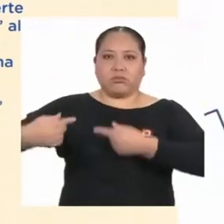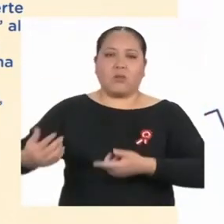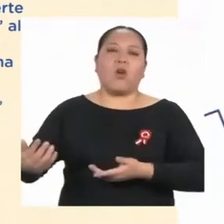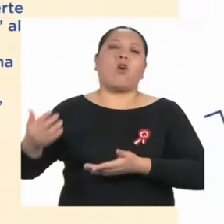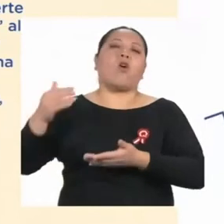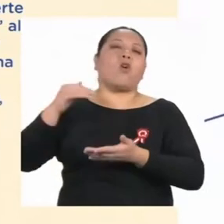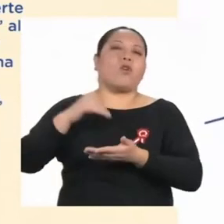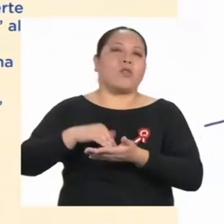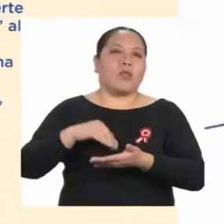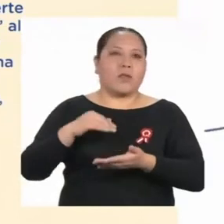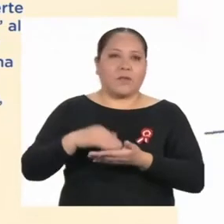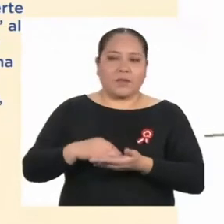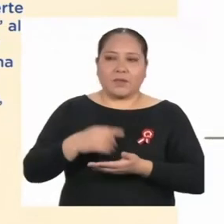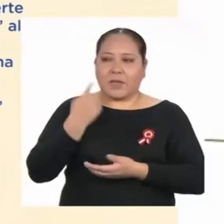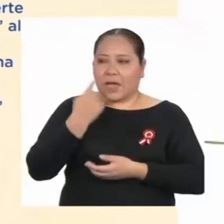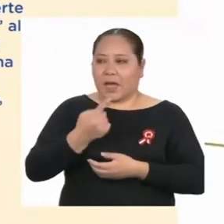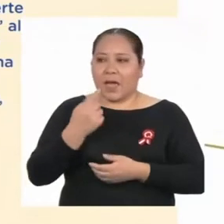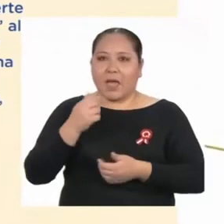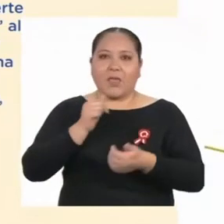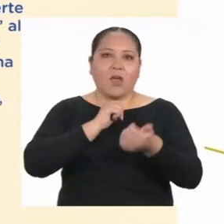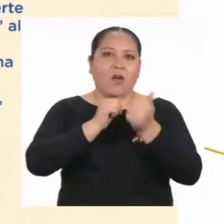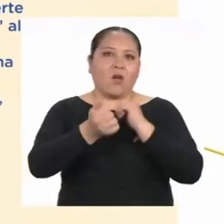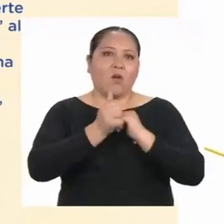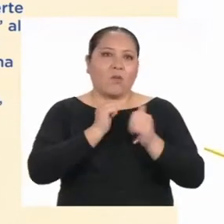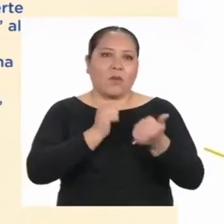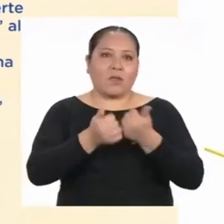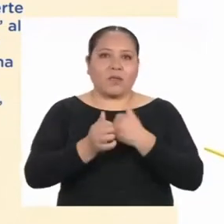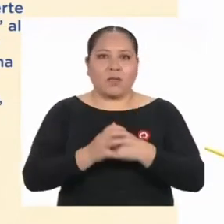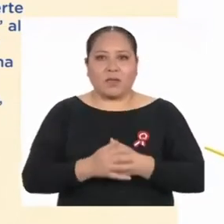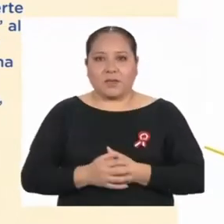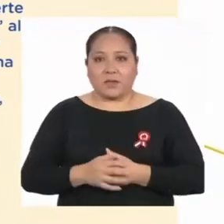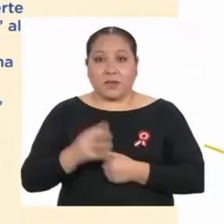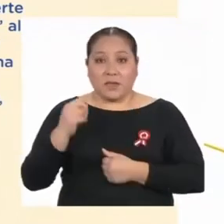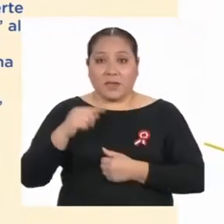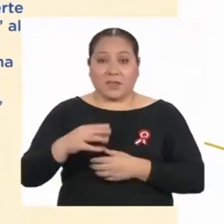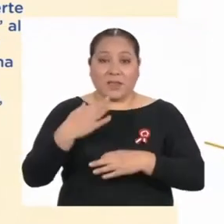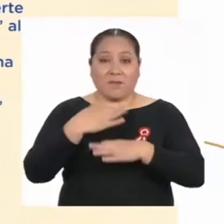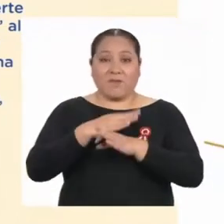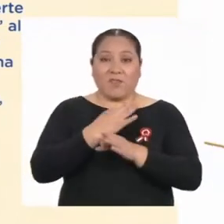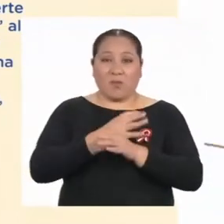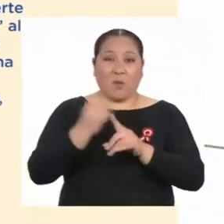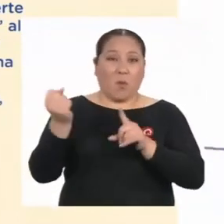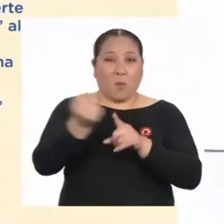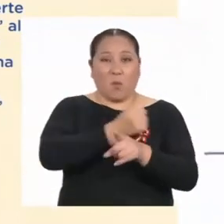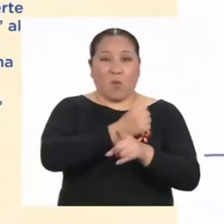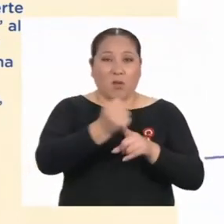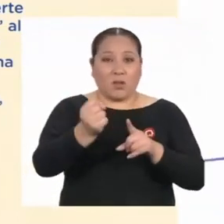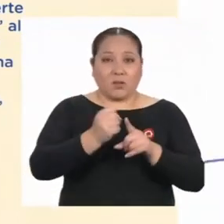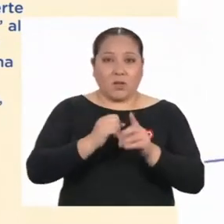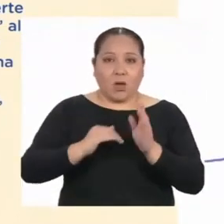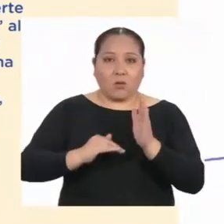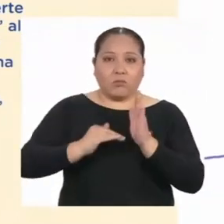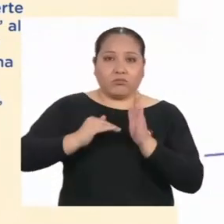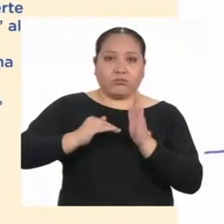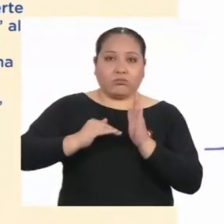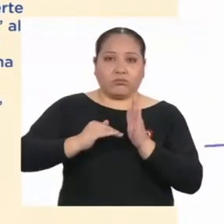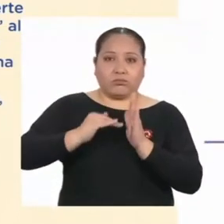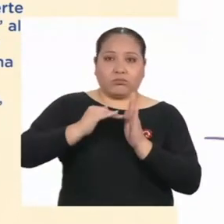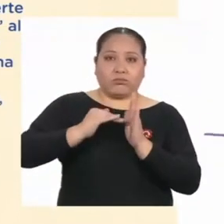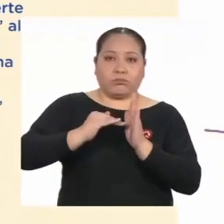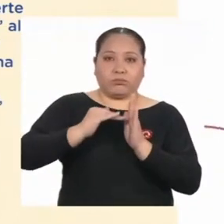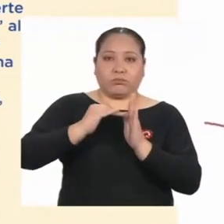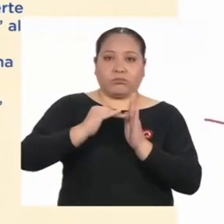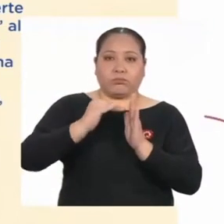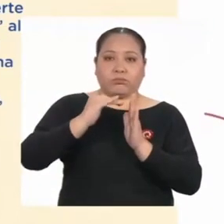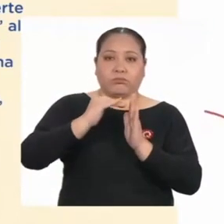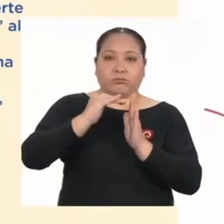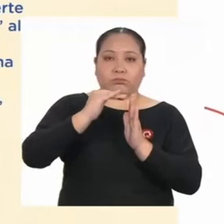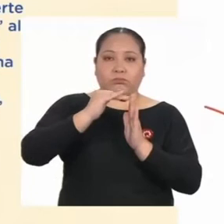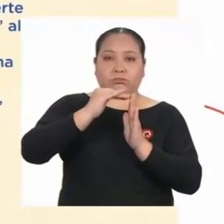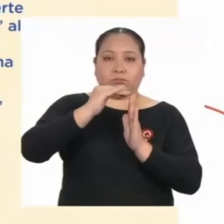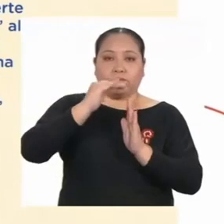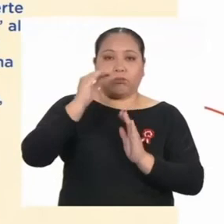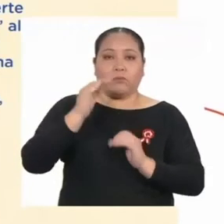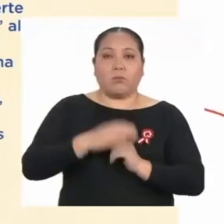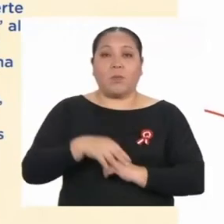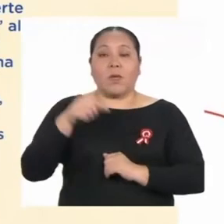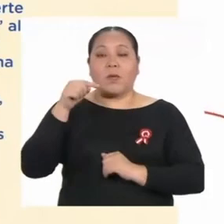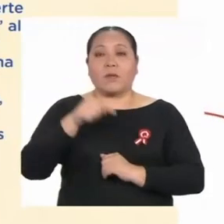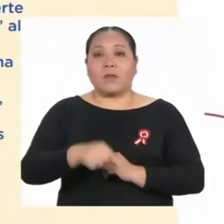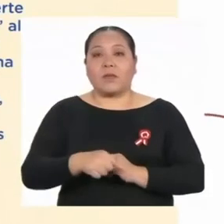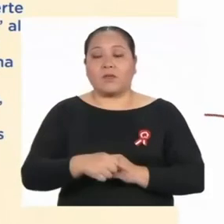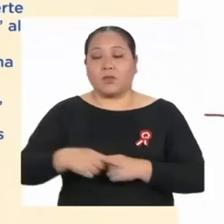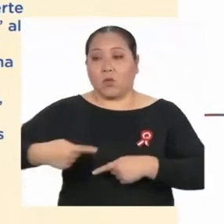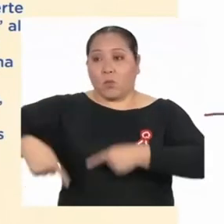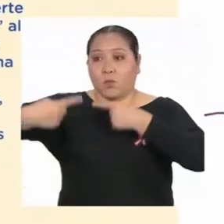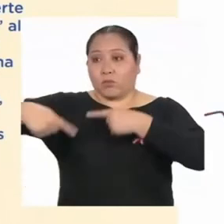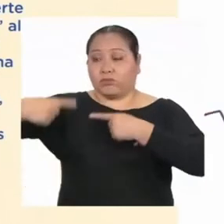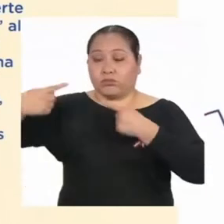historias, aunque, como sabemos, el nivel de violencia va siempre en aumento. En esa lógica, ante una afrenta